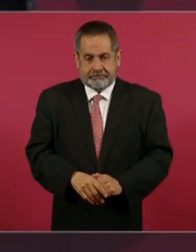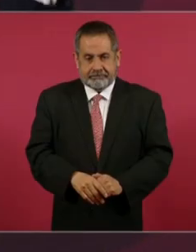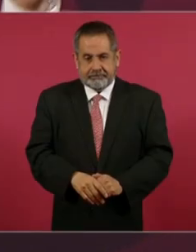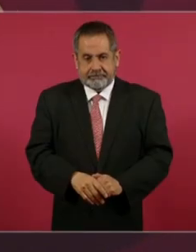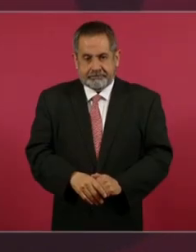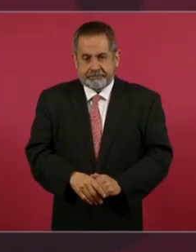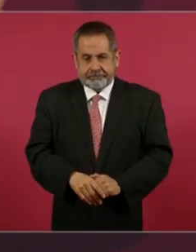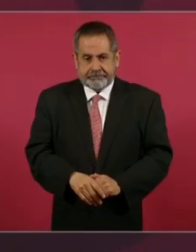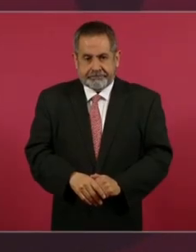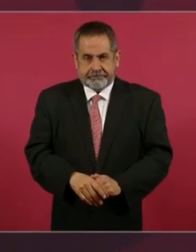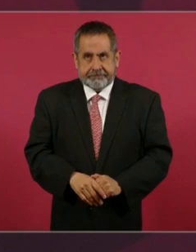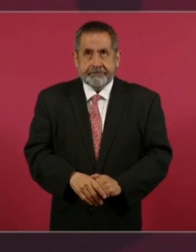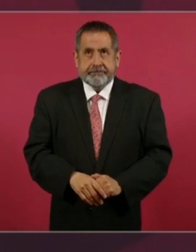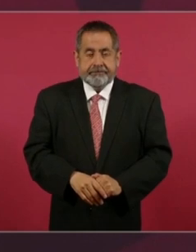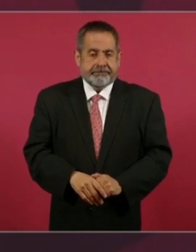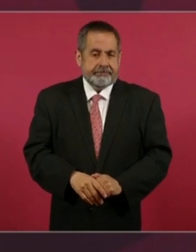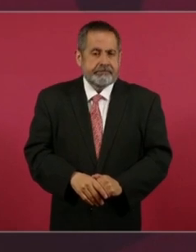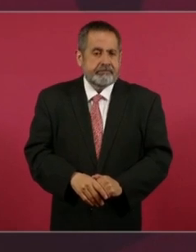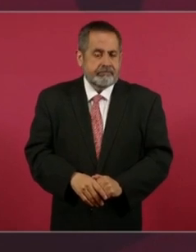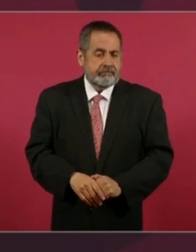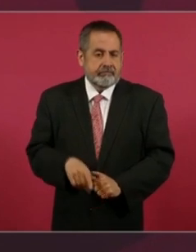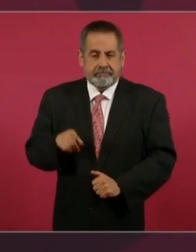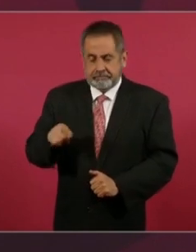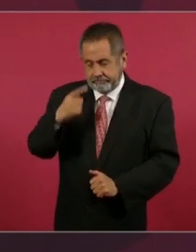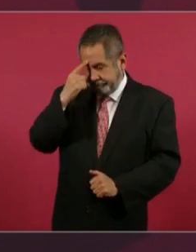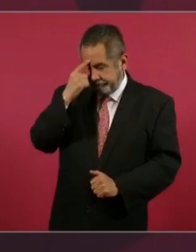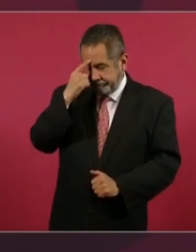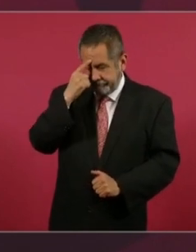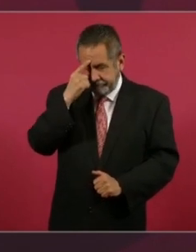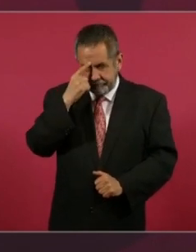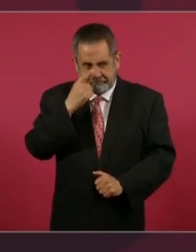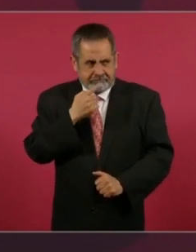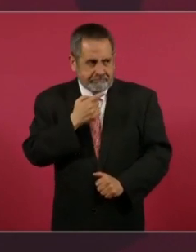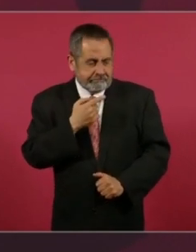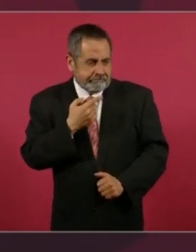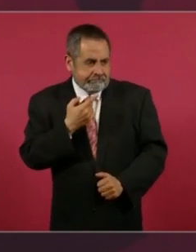Porque el poder fascina.